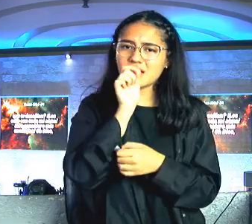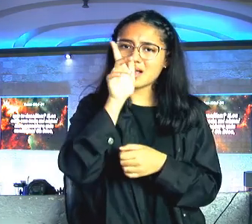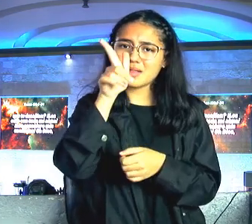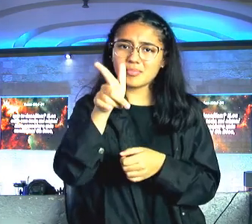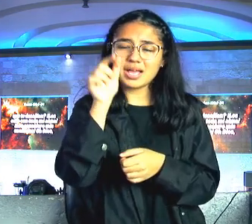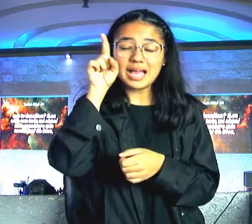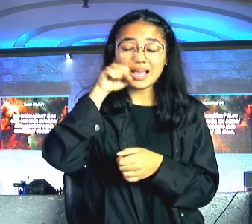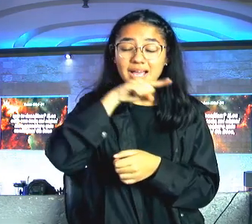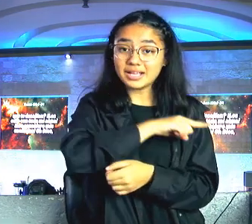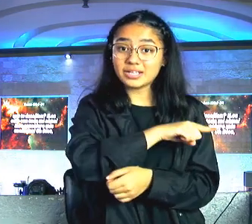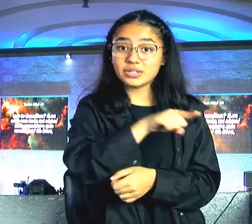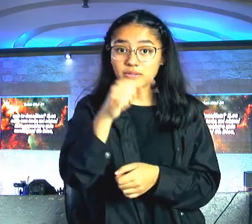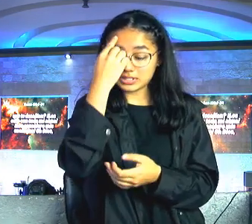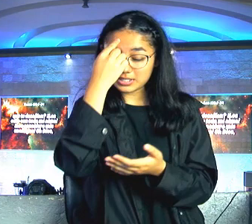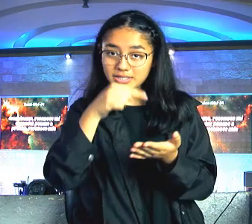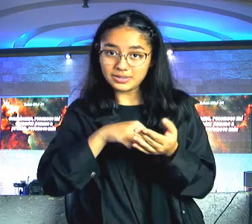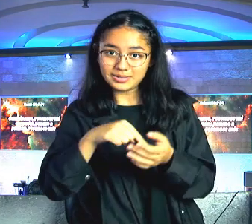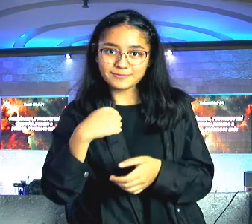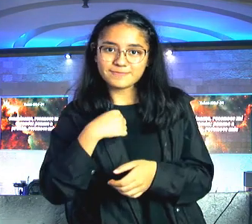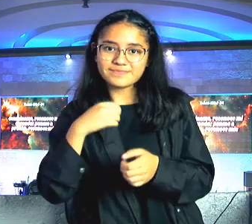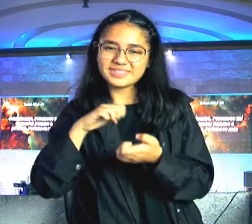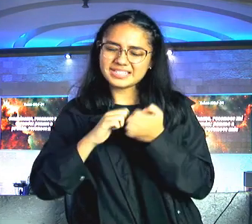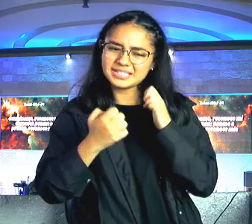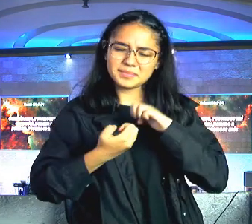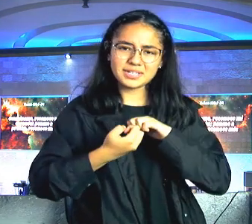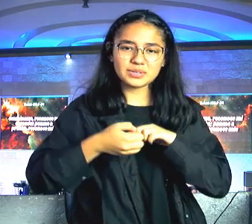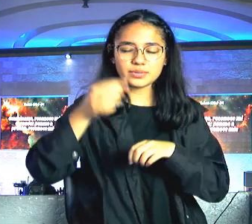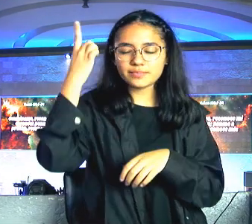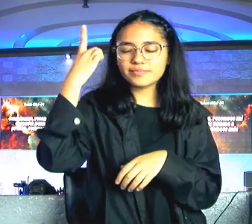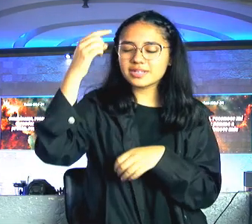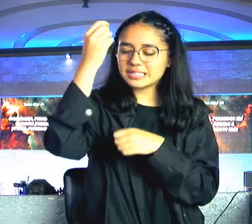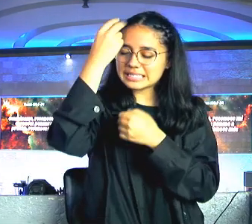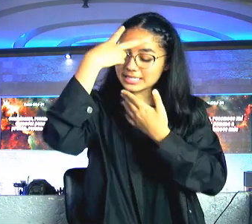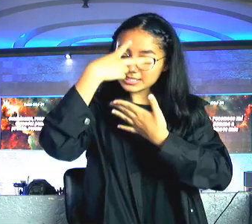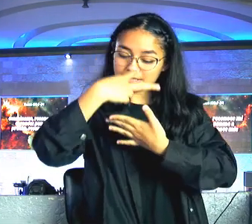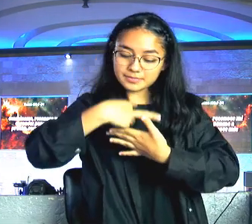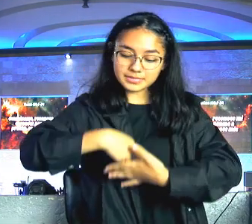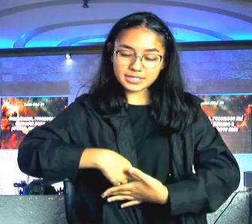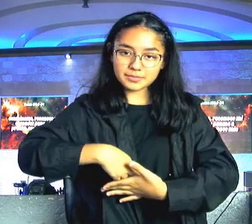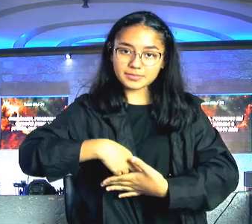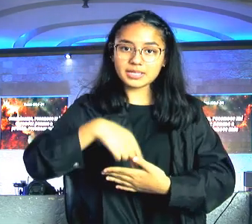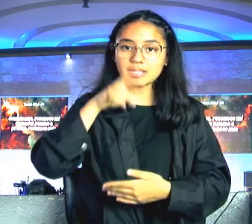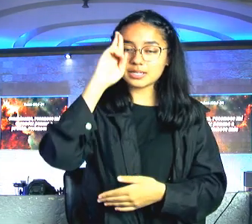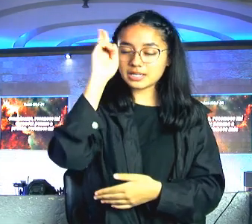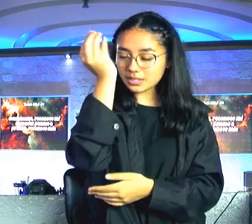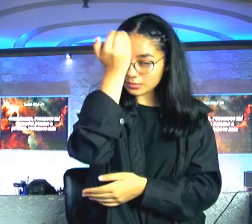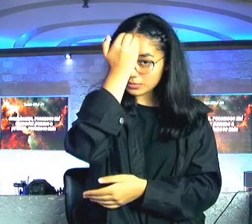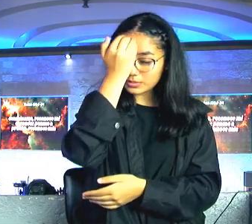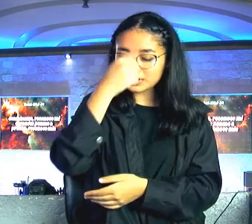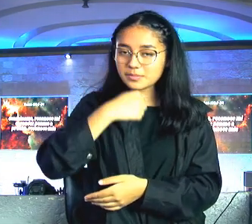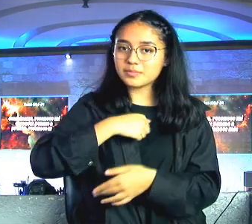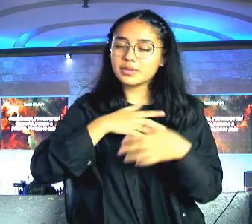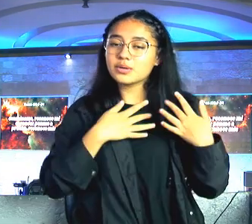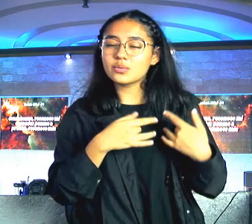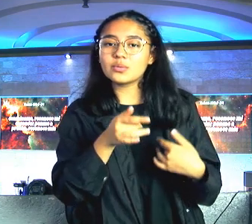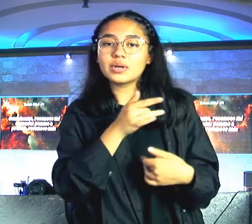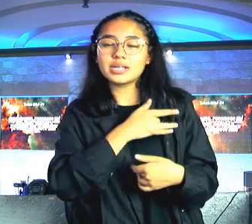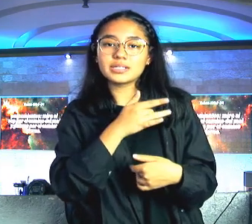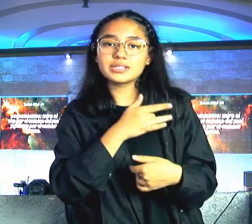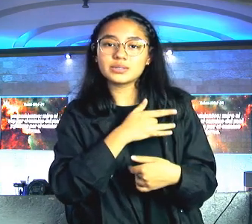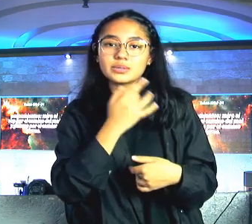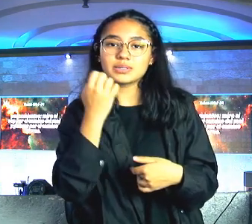mis enemigos. Oh Dios, examíname, reconoce mi corazón, ponme a prueba, reconoce